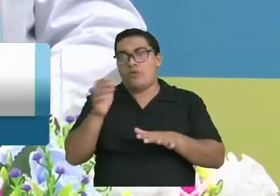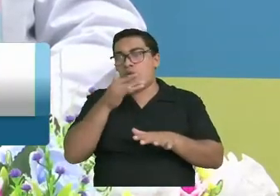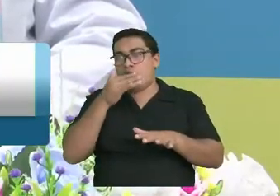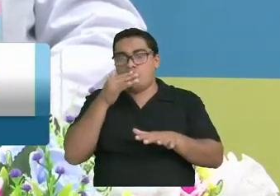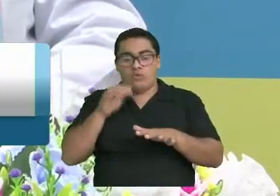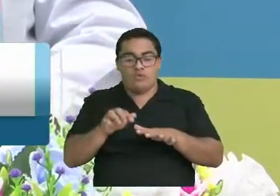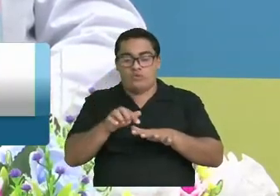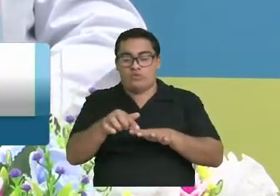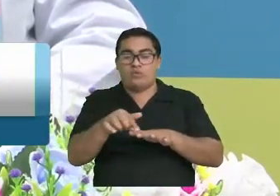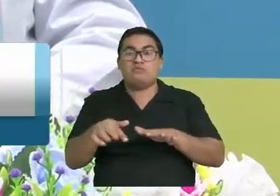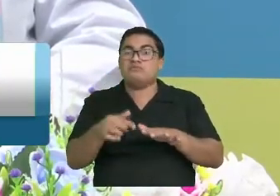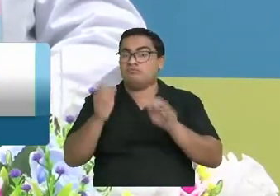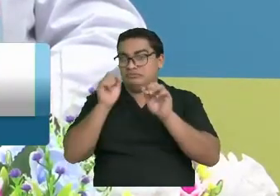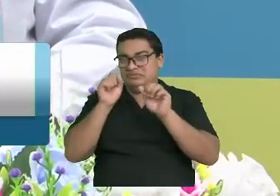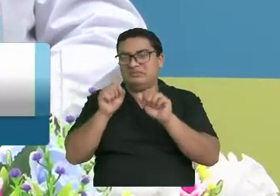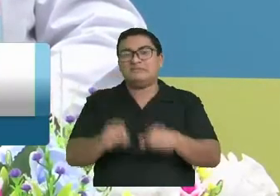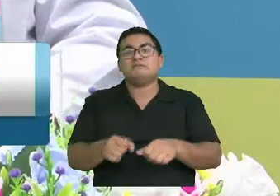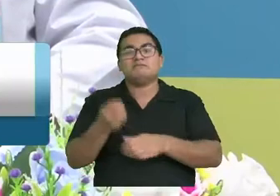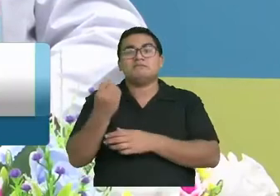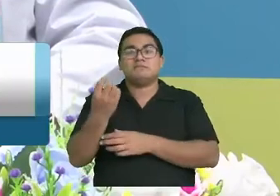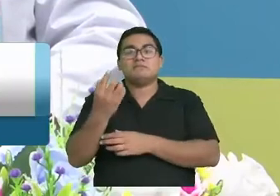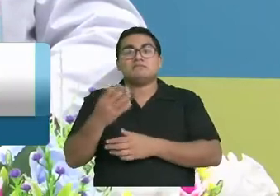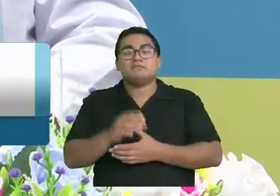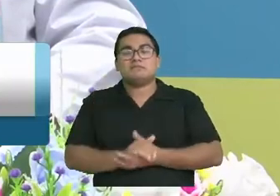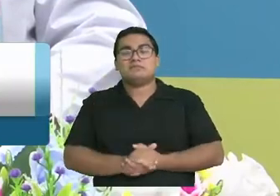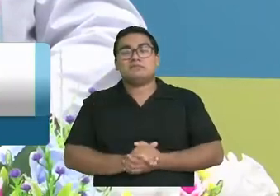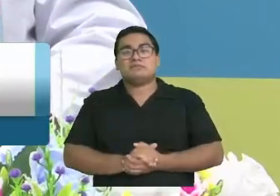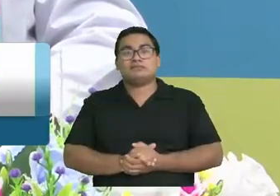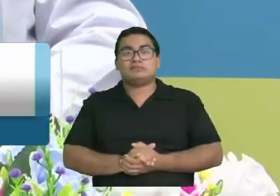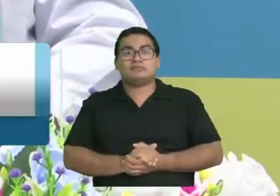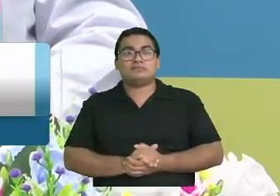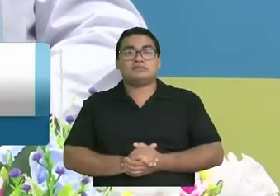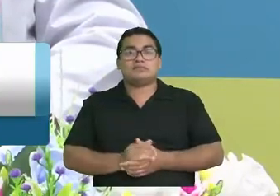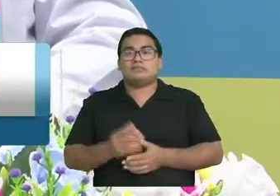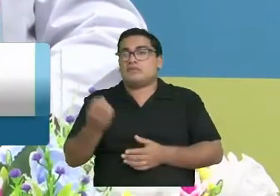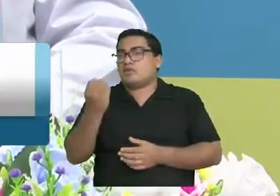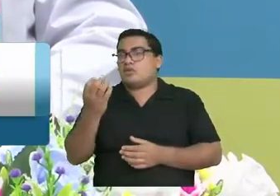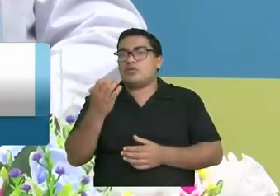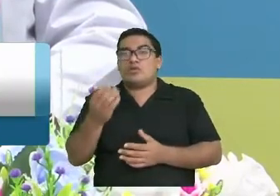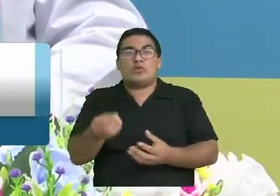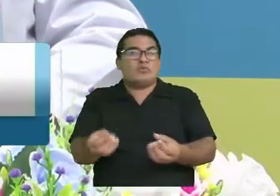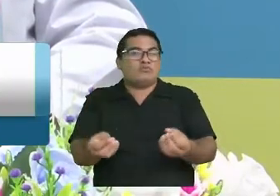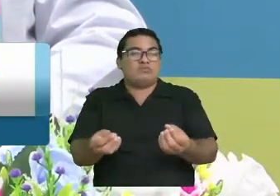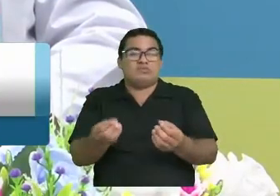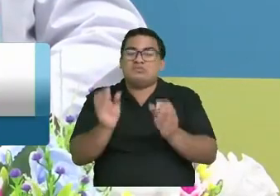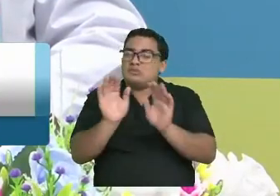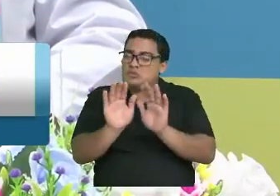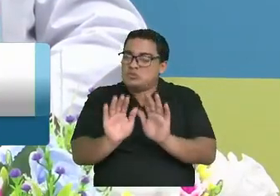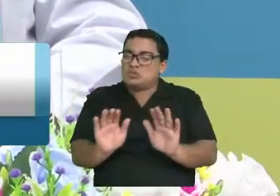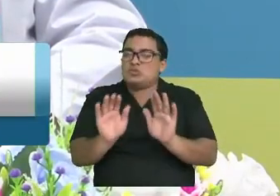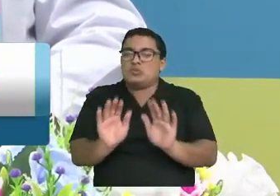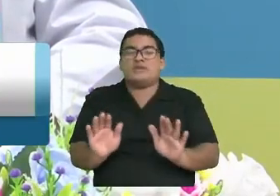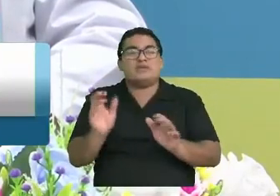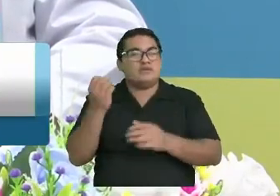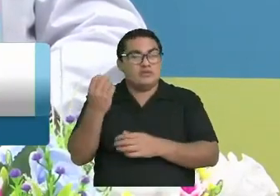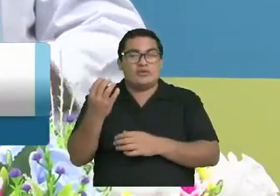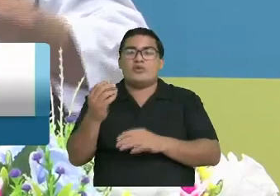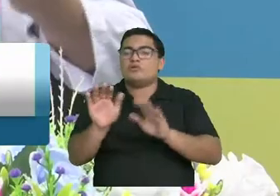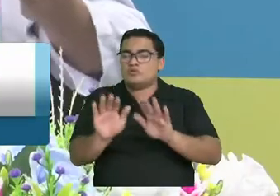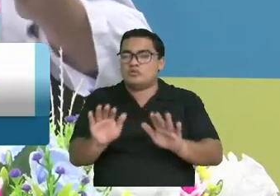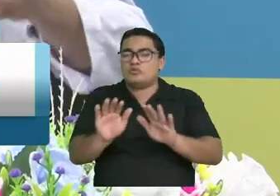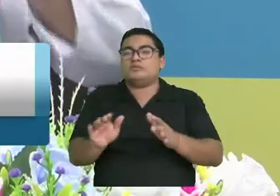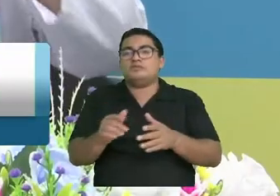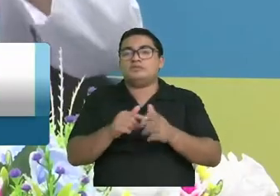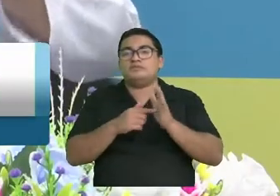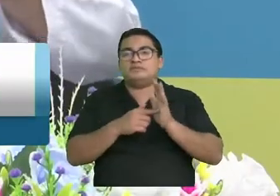hormigueo? Pueden presentar dolor los pacientes, claro que sí. ¿Es un dolor agudo, intenso, grave? Es un dolor agudo, así es.